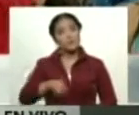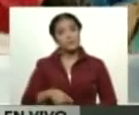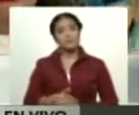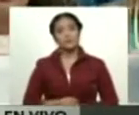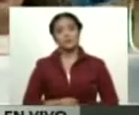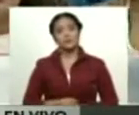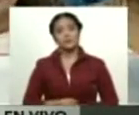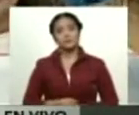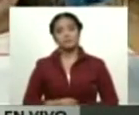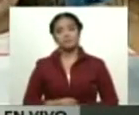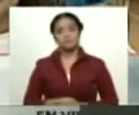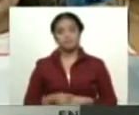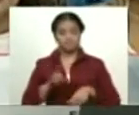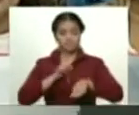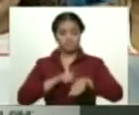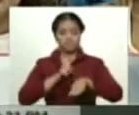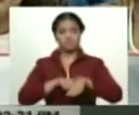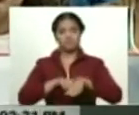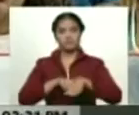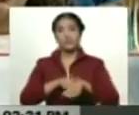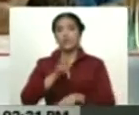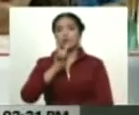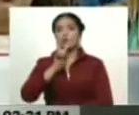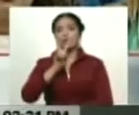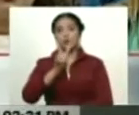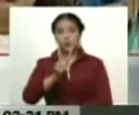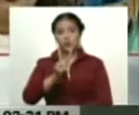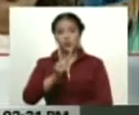algo podemos decir a esta hora,